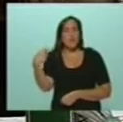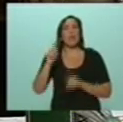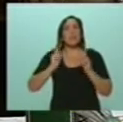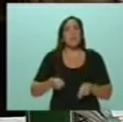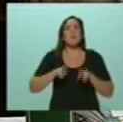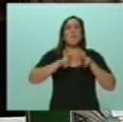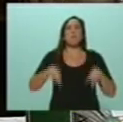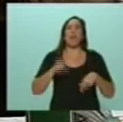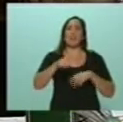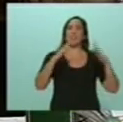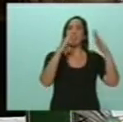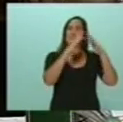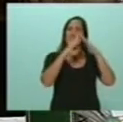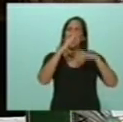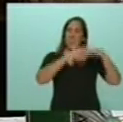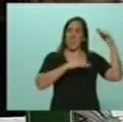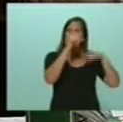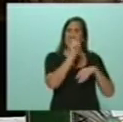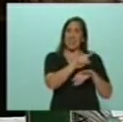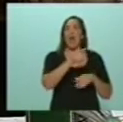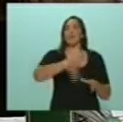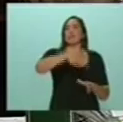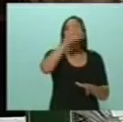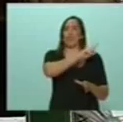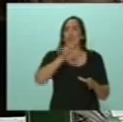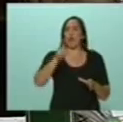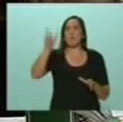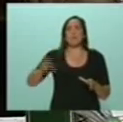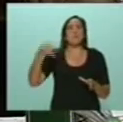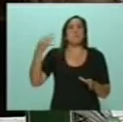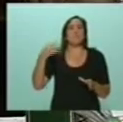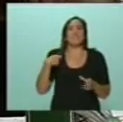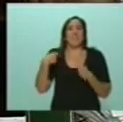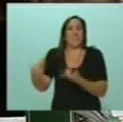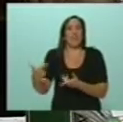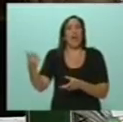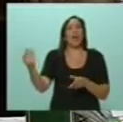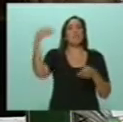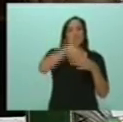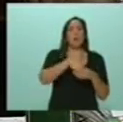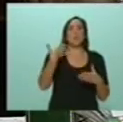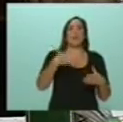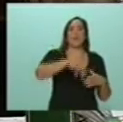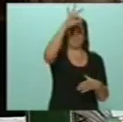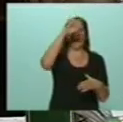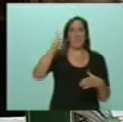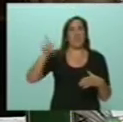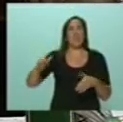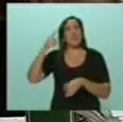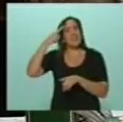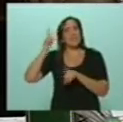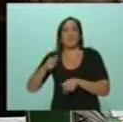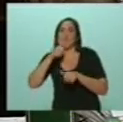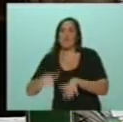que por esta vez no se sometía a sorteo, sino que iba a haber un cupo disponible exactamente para los damnificados. Como